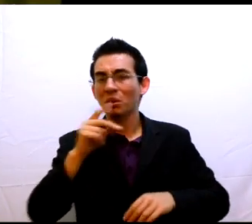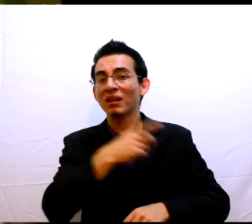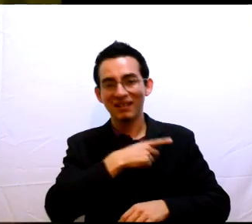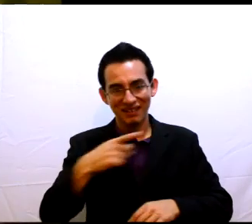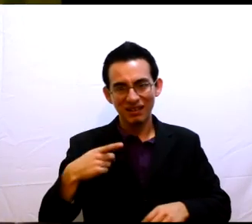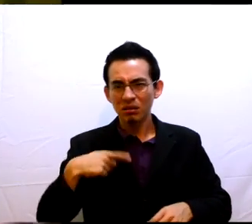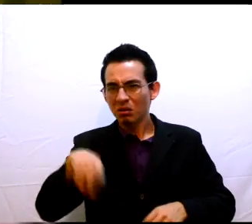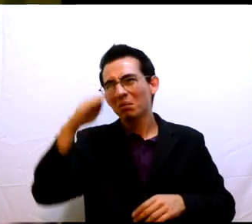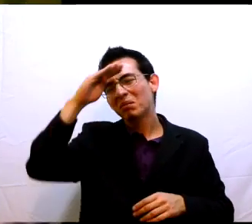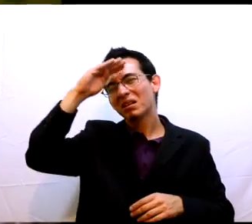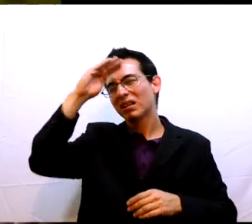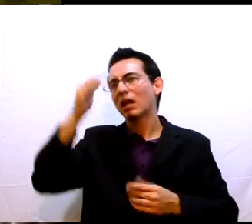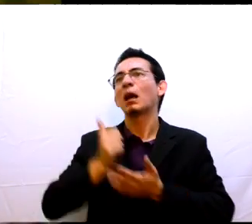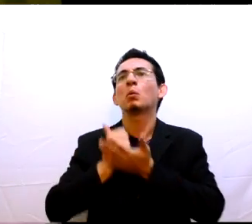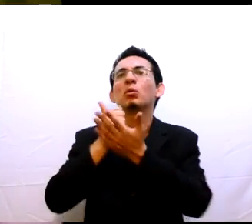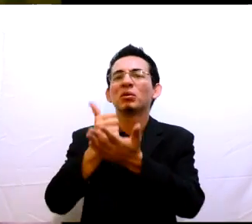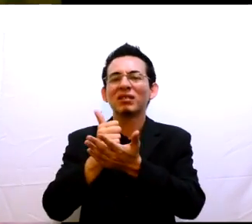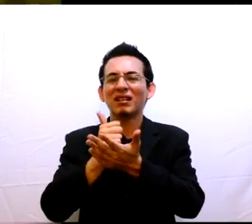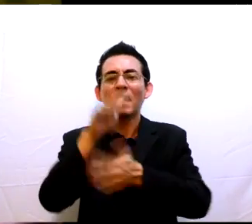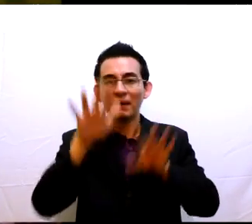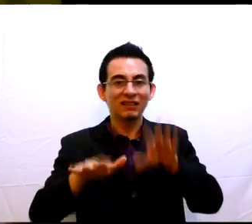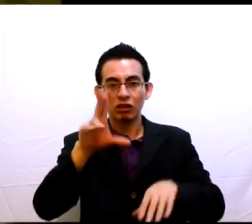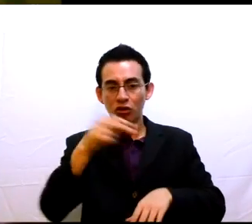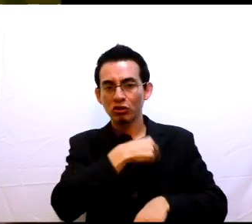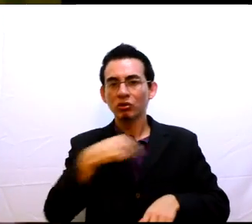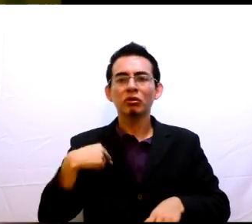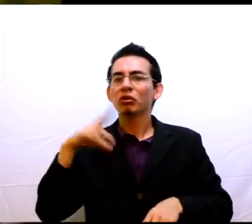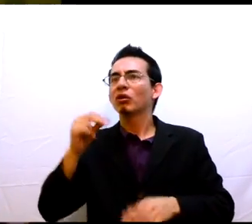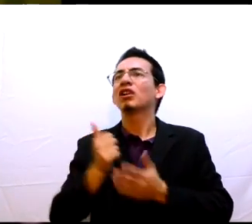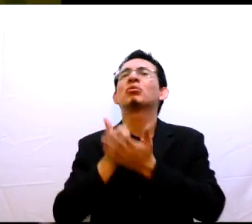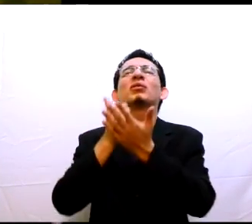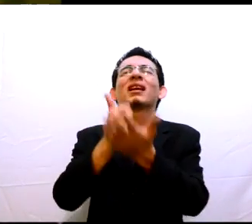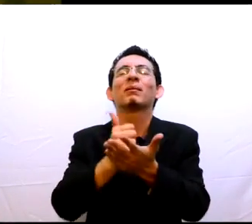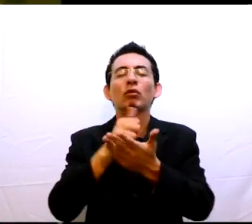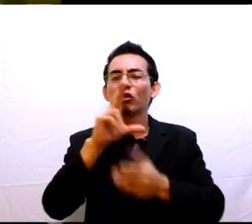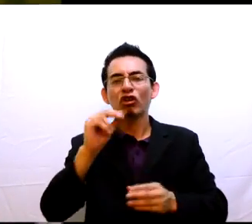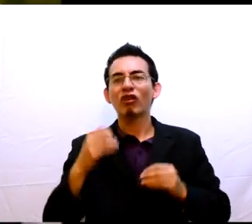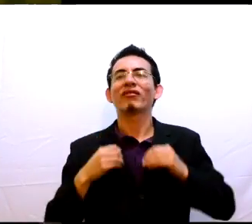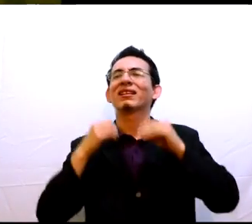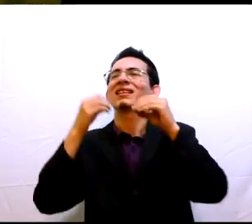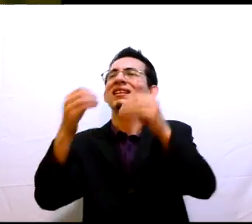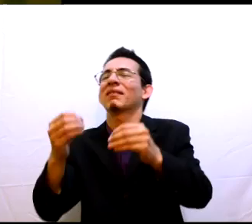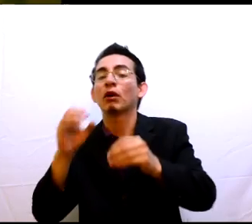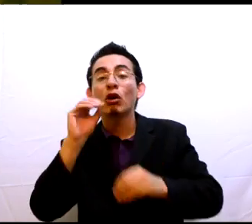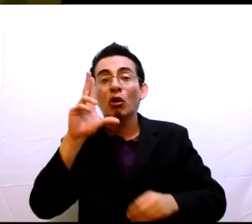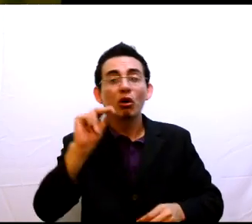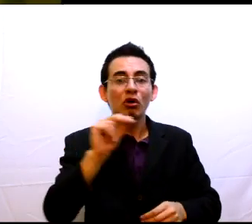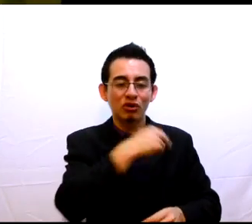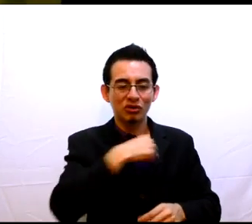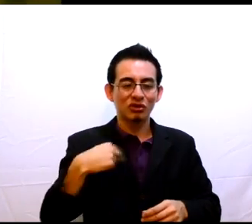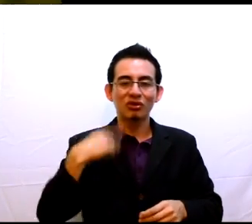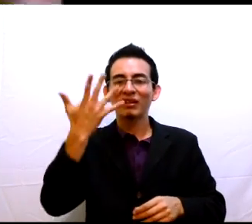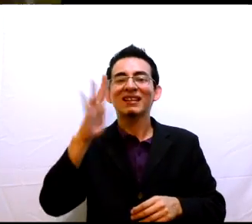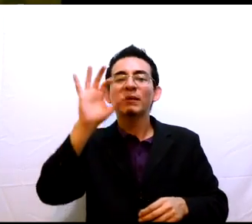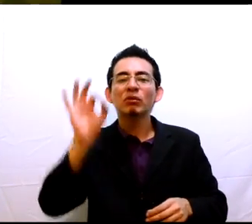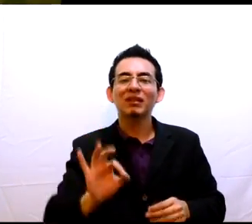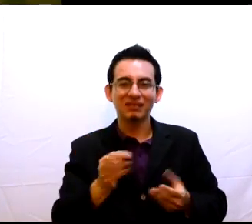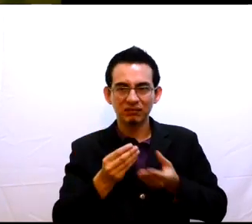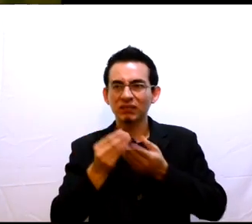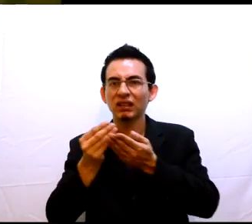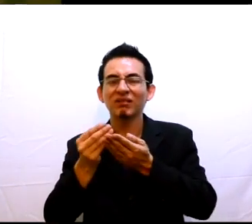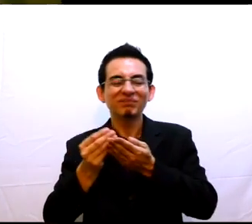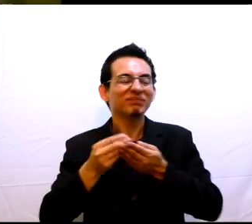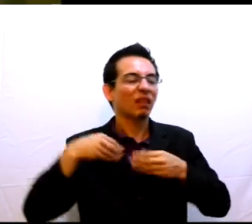no y no das no 10 más no ofrendas no das nada escúcheme